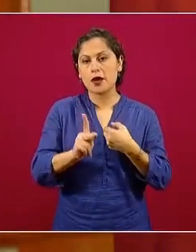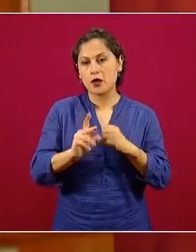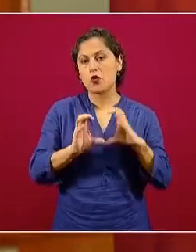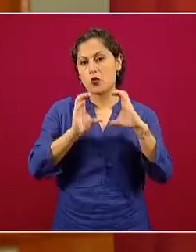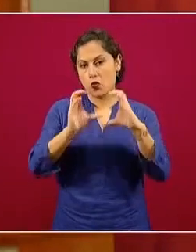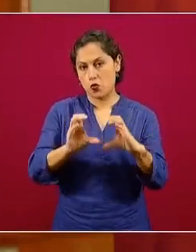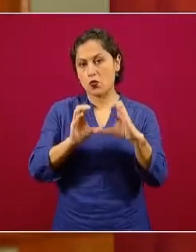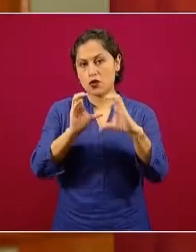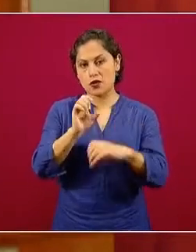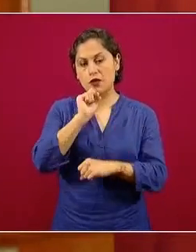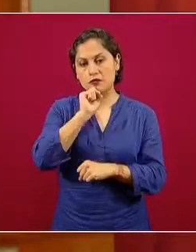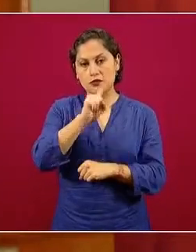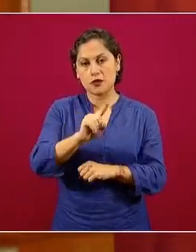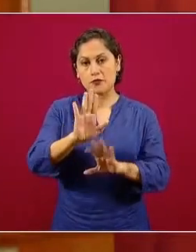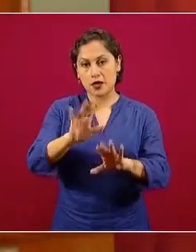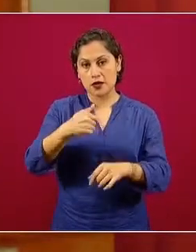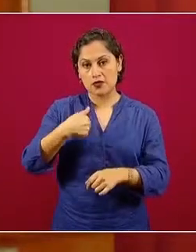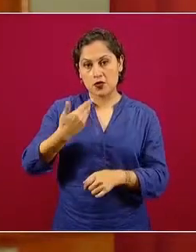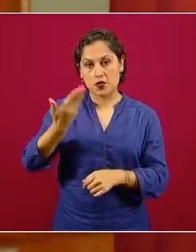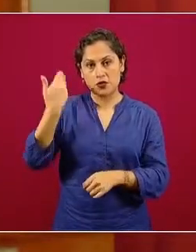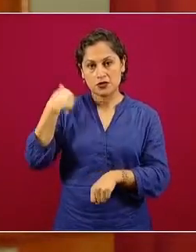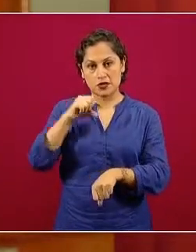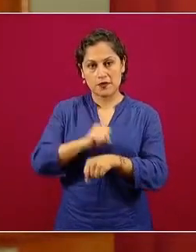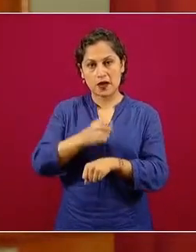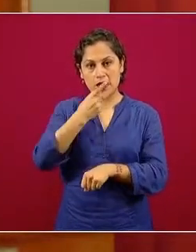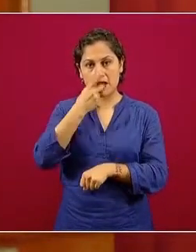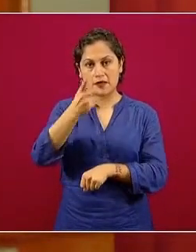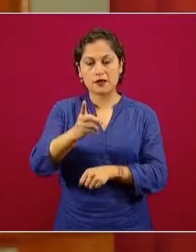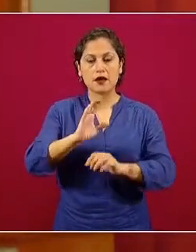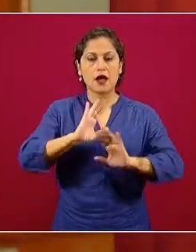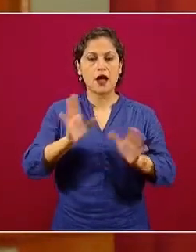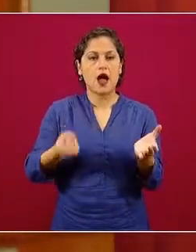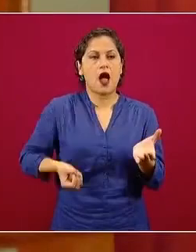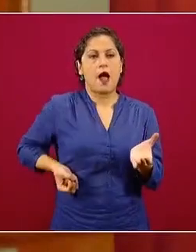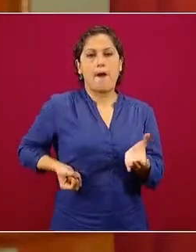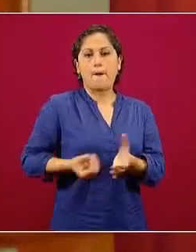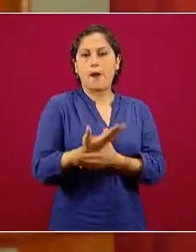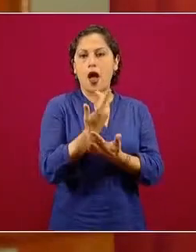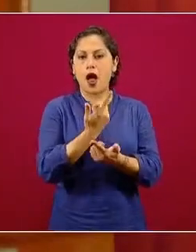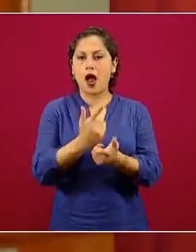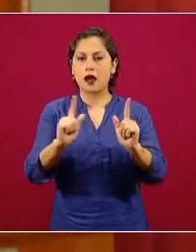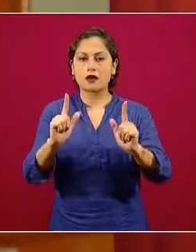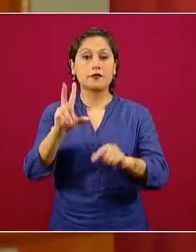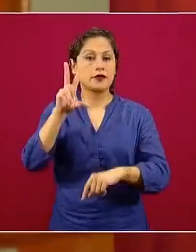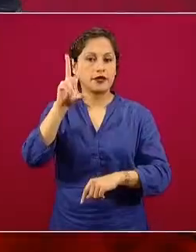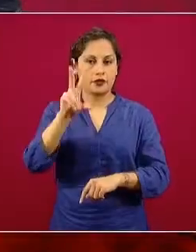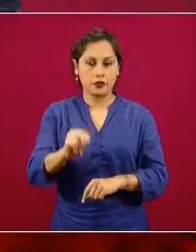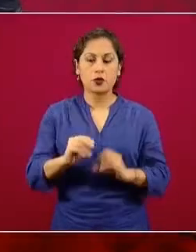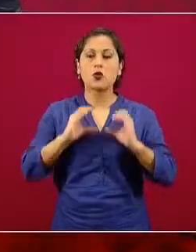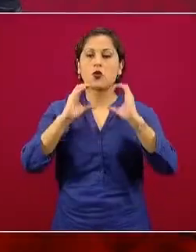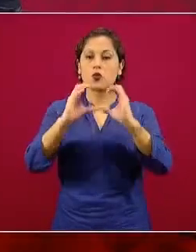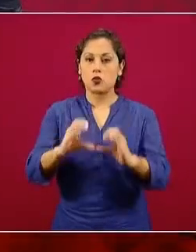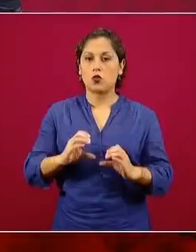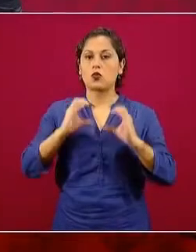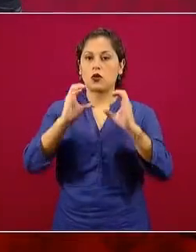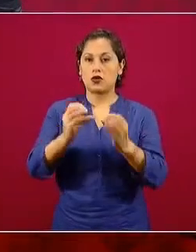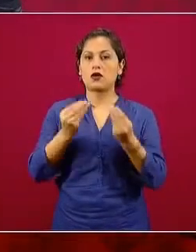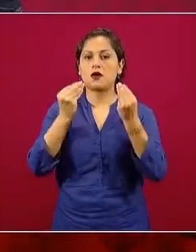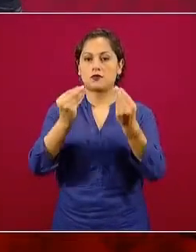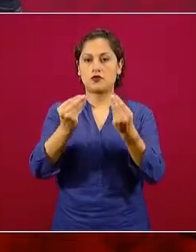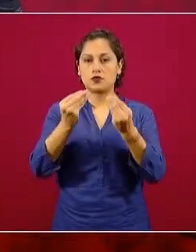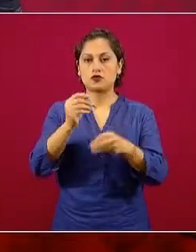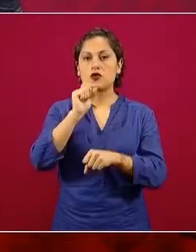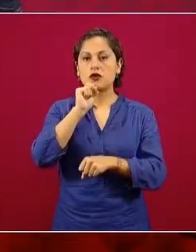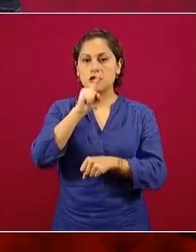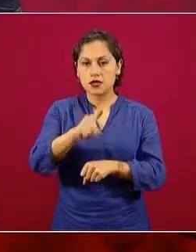reitero lo que dije la semana pasada no es vámonos todos a la calle actuemos con mucha prudencia y ajustando